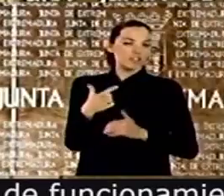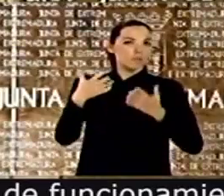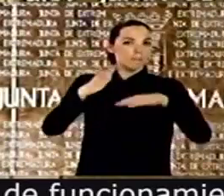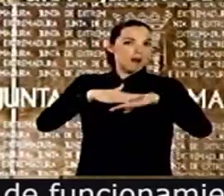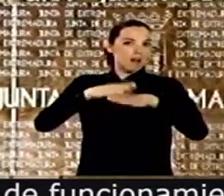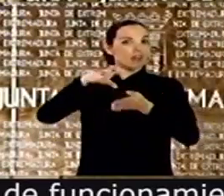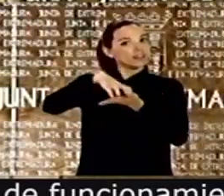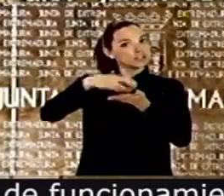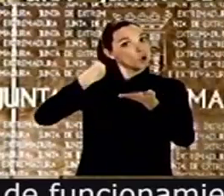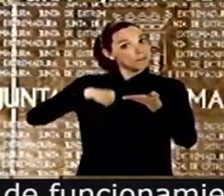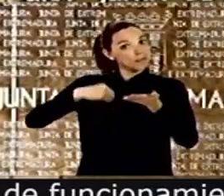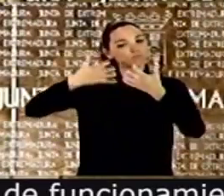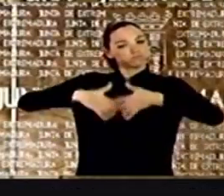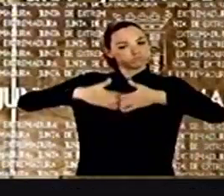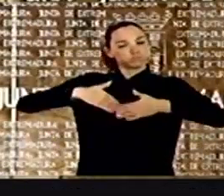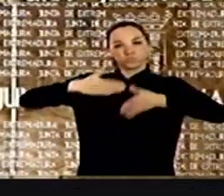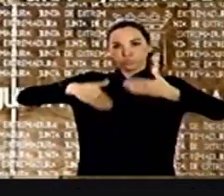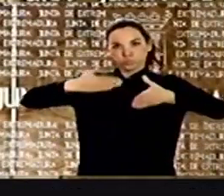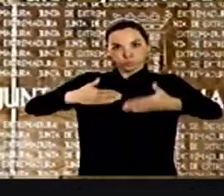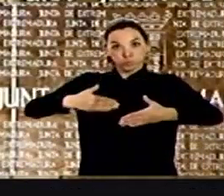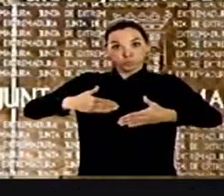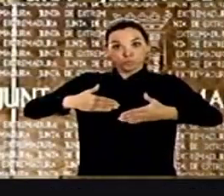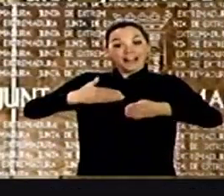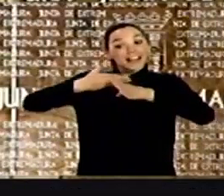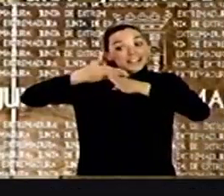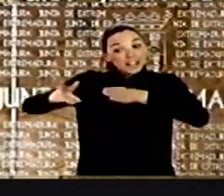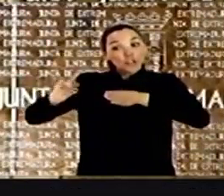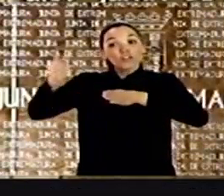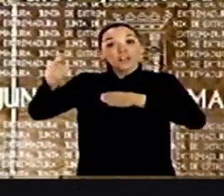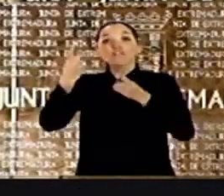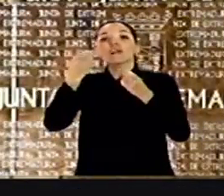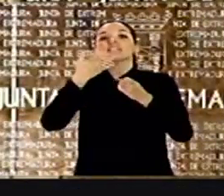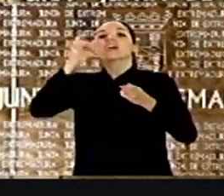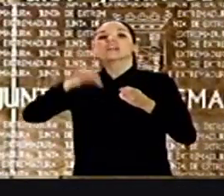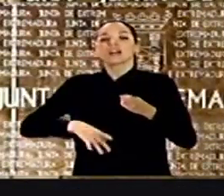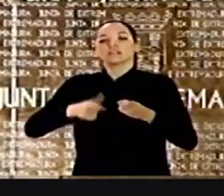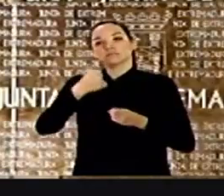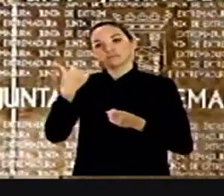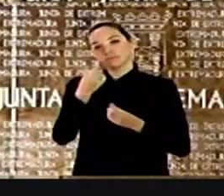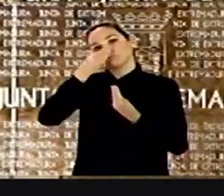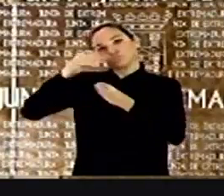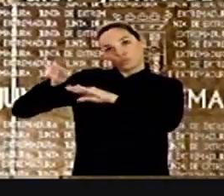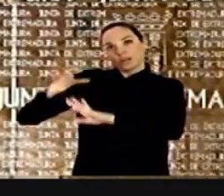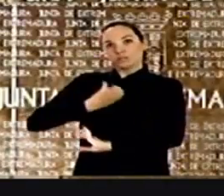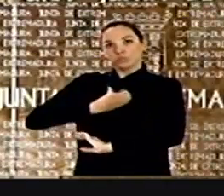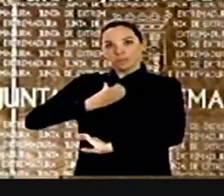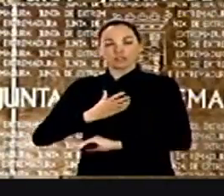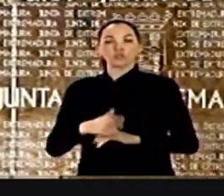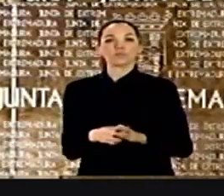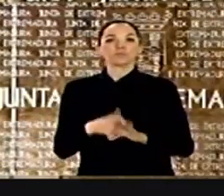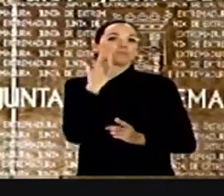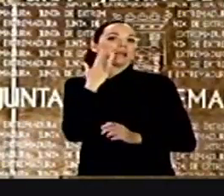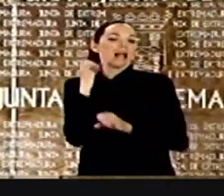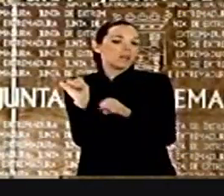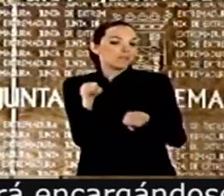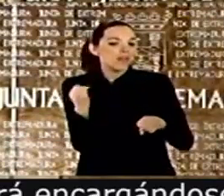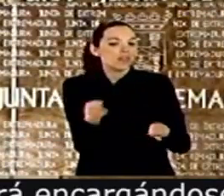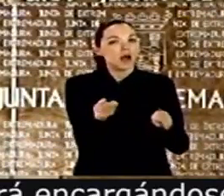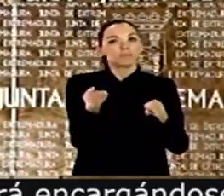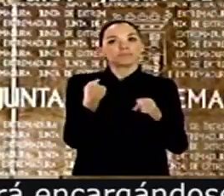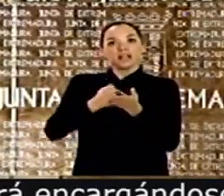bien, el Ayuntamiento asumirá el resto y seguirá encargándose de lo que se dice la limpieza, el mantenimiento del